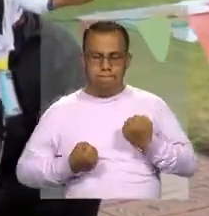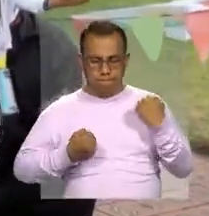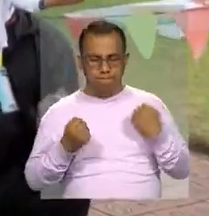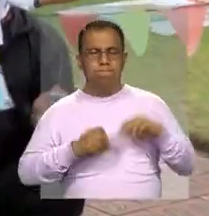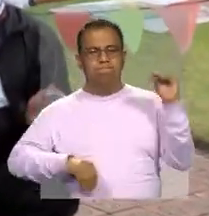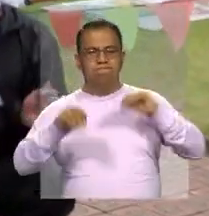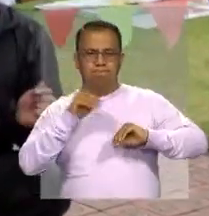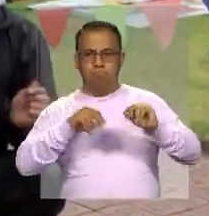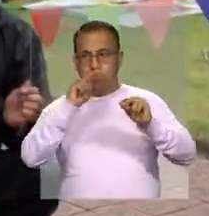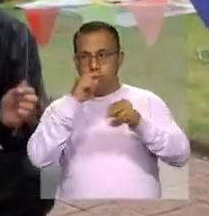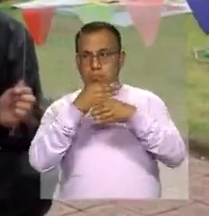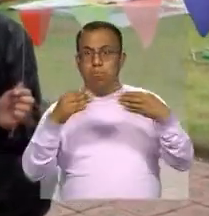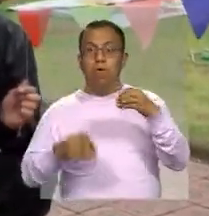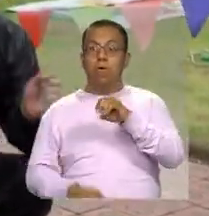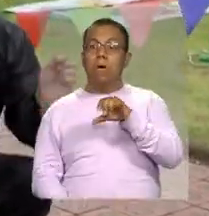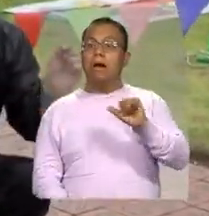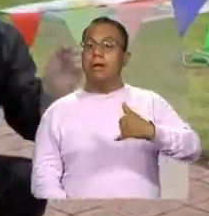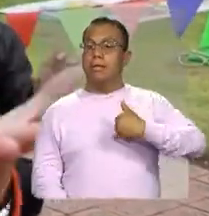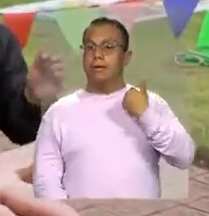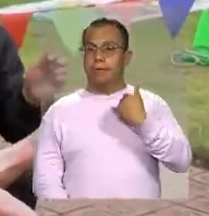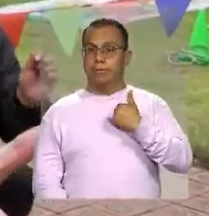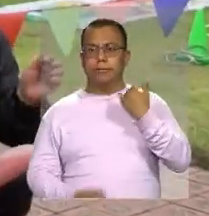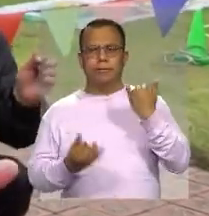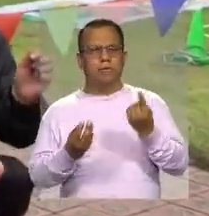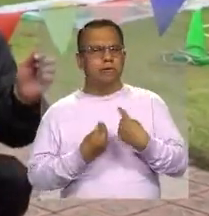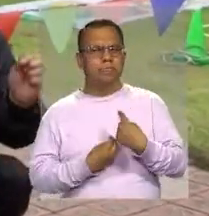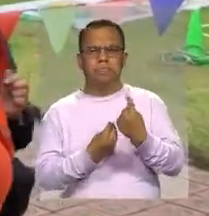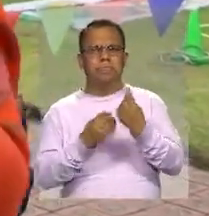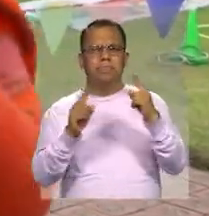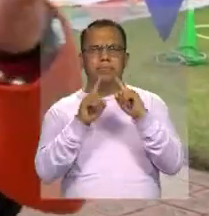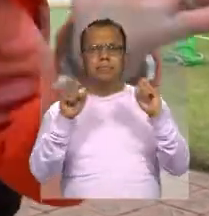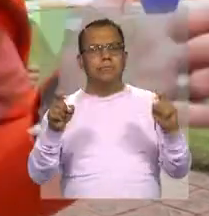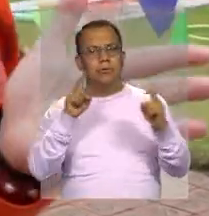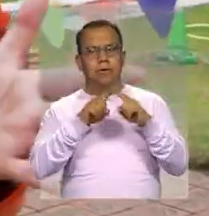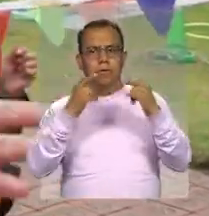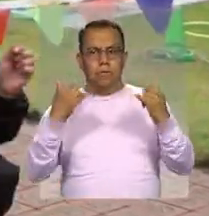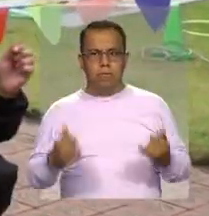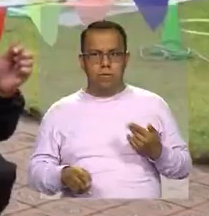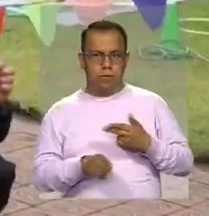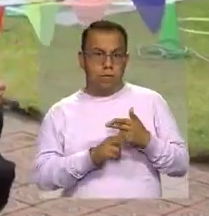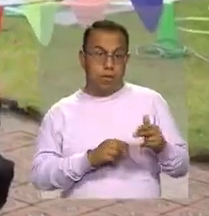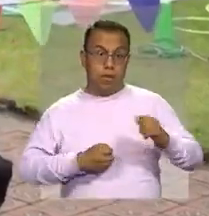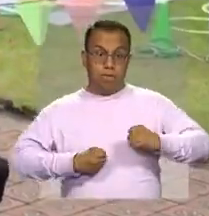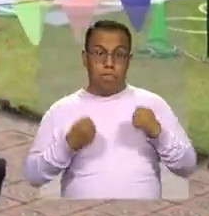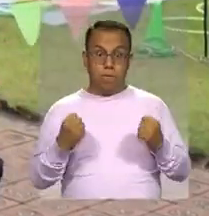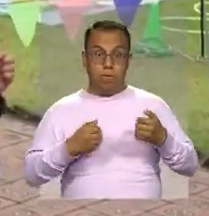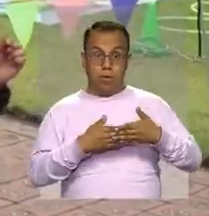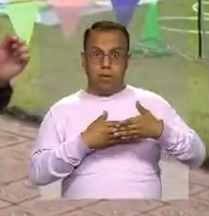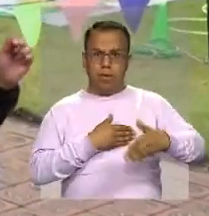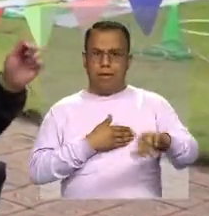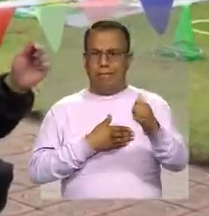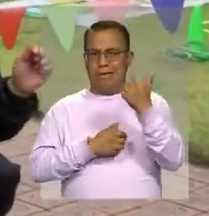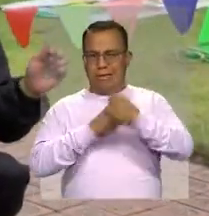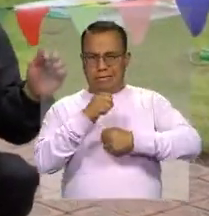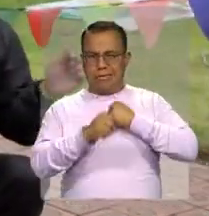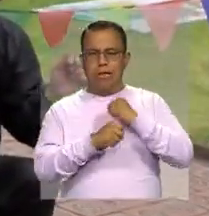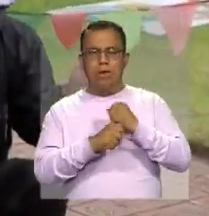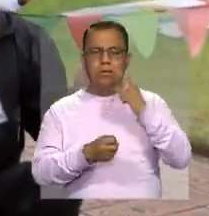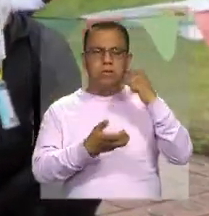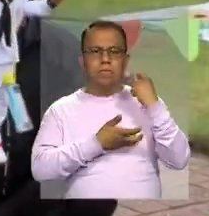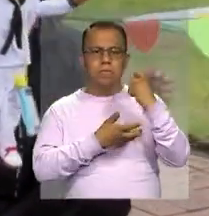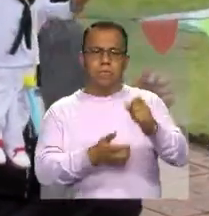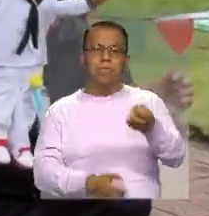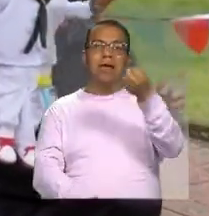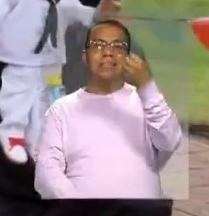construye con los niños, las niñas y los adolescentes. Esta política pública que operará en la ciudad de Bogotá por los próximos 10 años, como mencionabas, tiene una inversión de